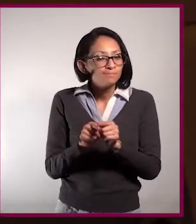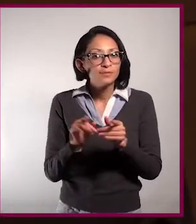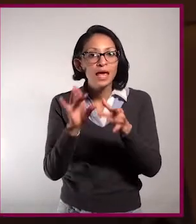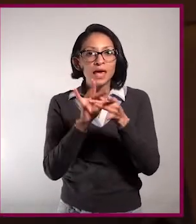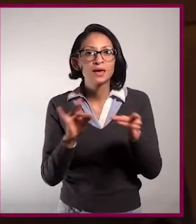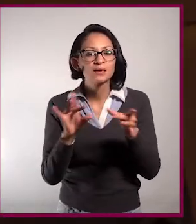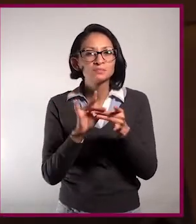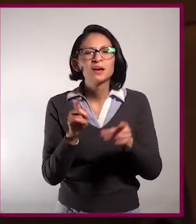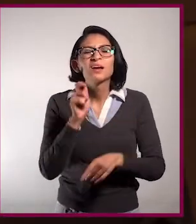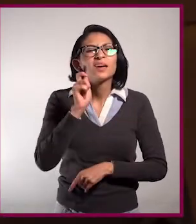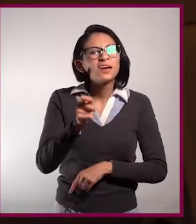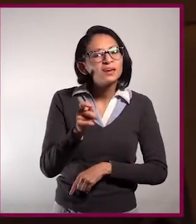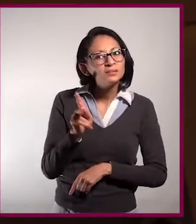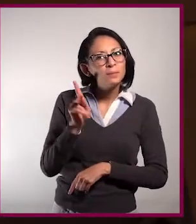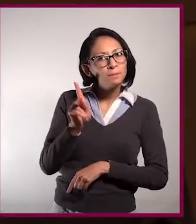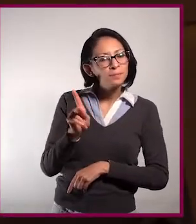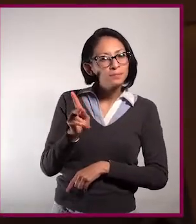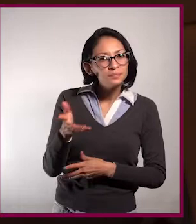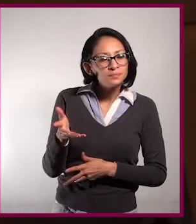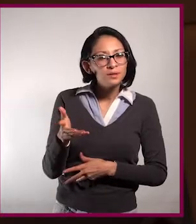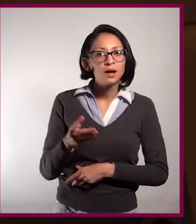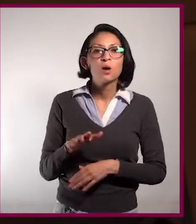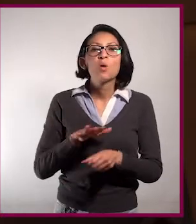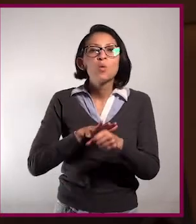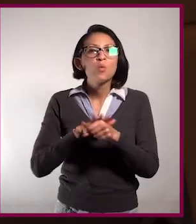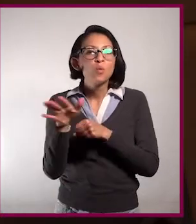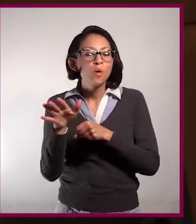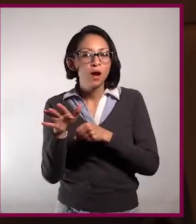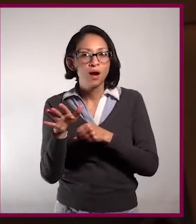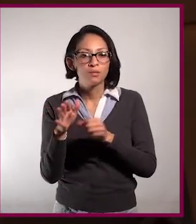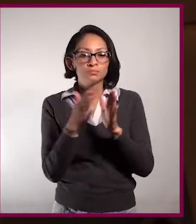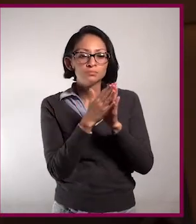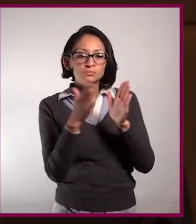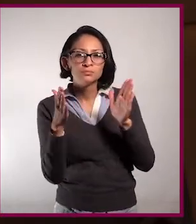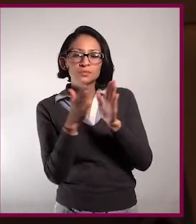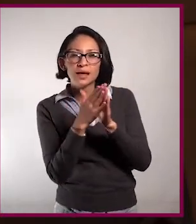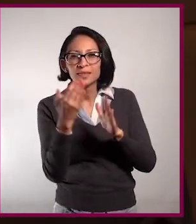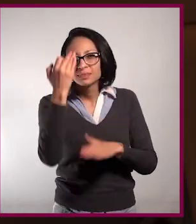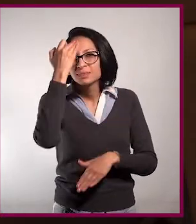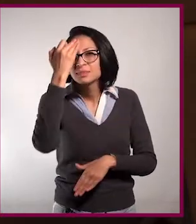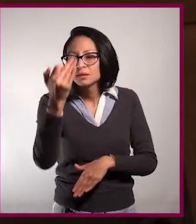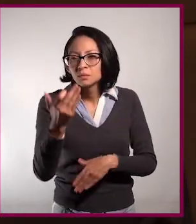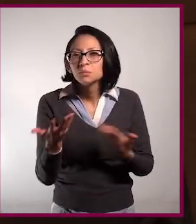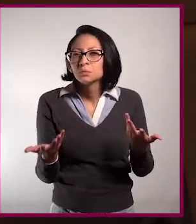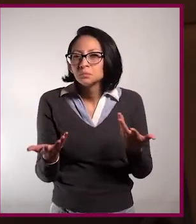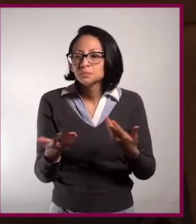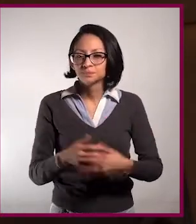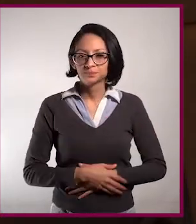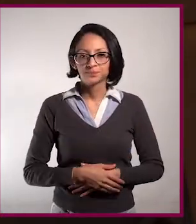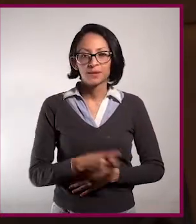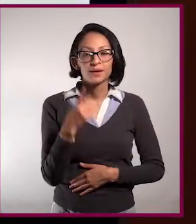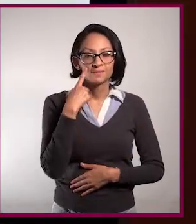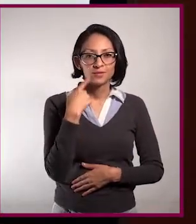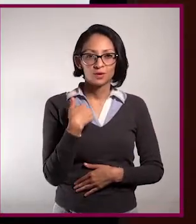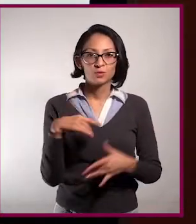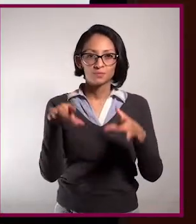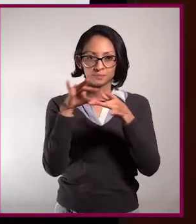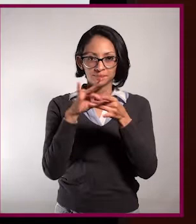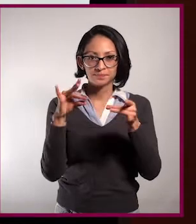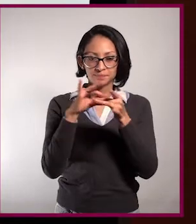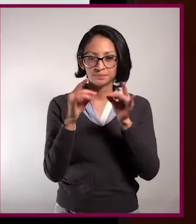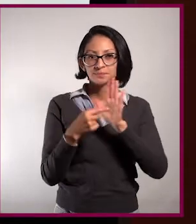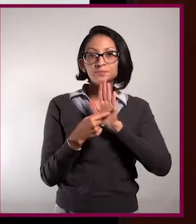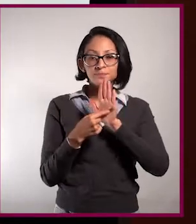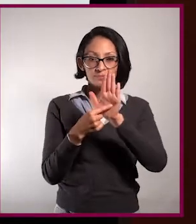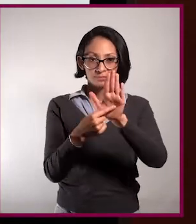explicarnos brevemente en qué consiste el ciclo menstrual y cuáles son los estándares de duración para cada etapa? Te voy a compartir